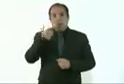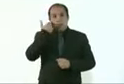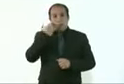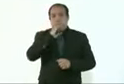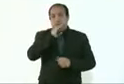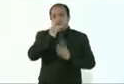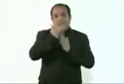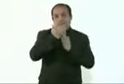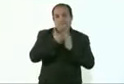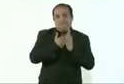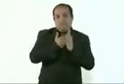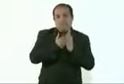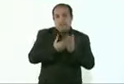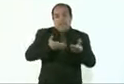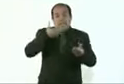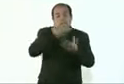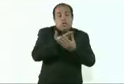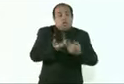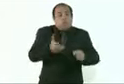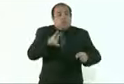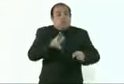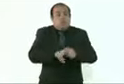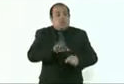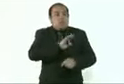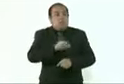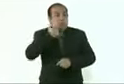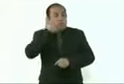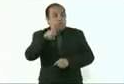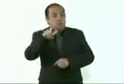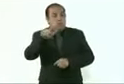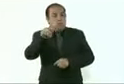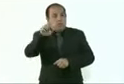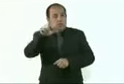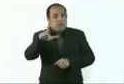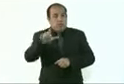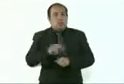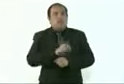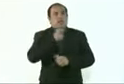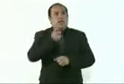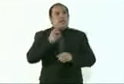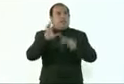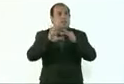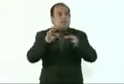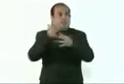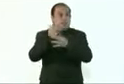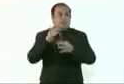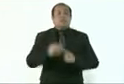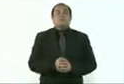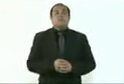que acudas a un hospital y siempre puedes llamar a Locatel. Esas son las orientaciones generales.